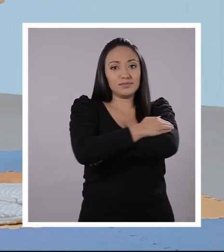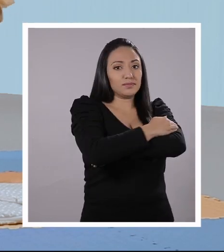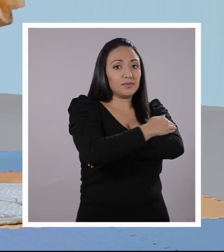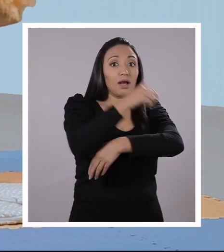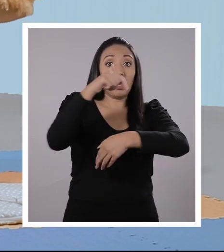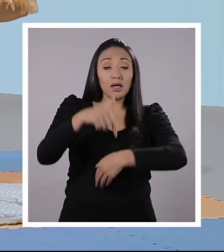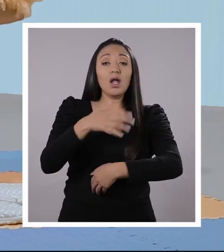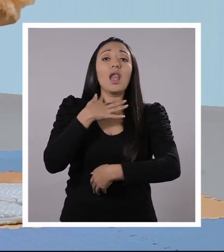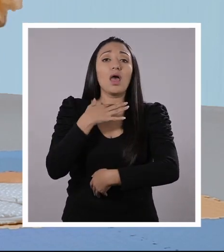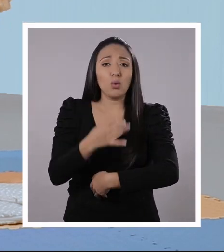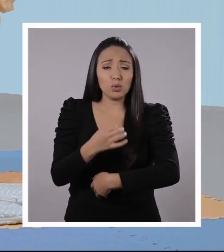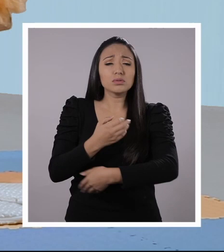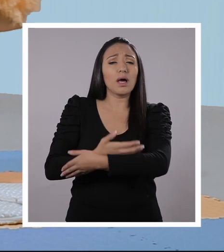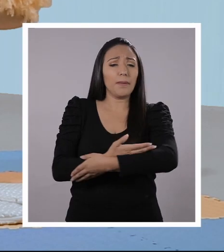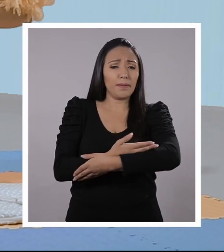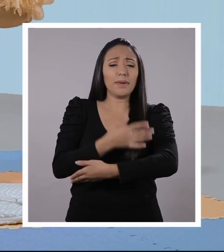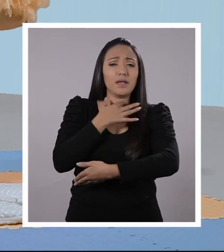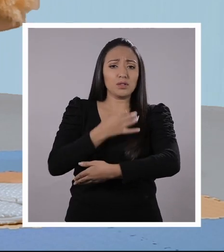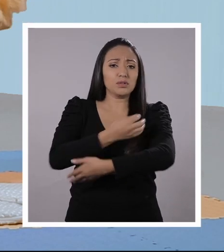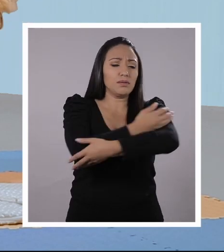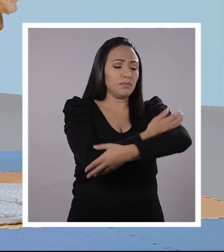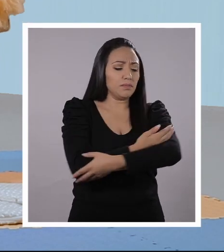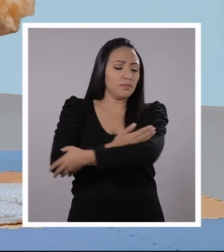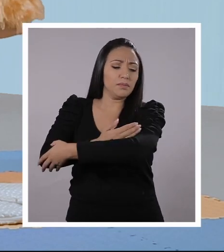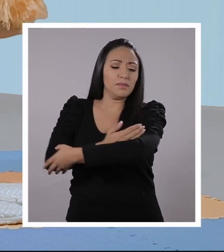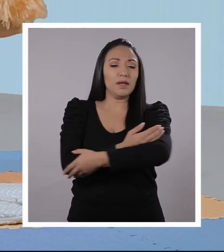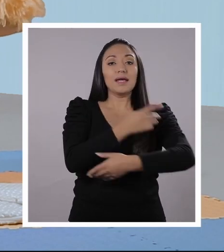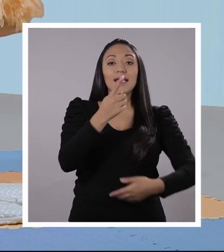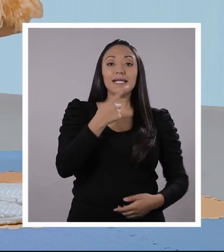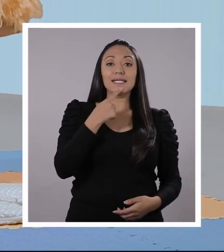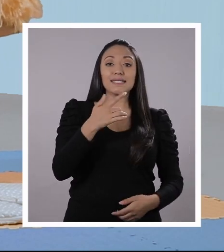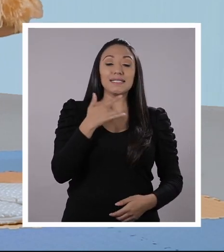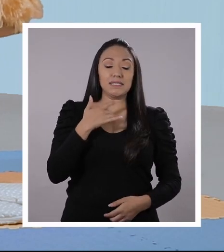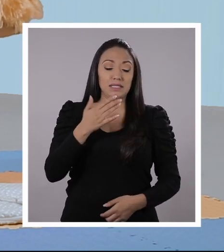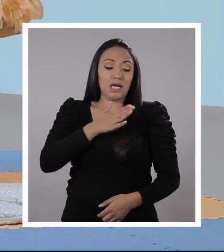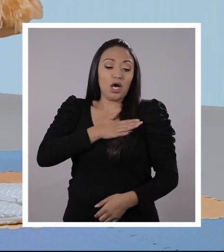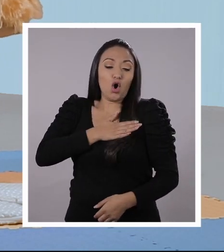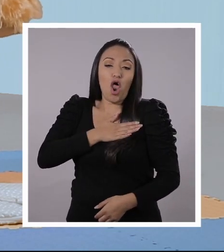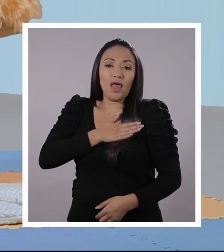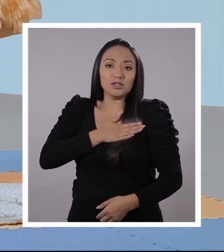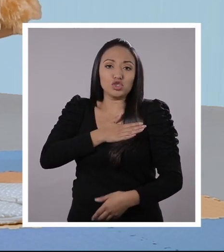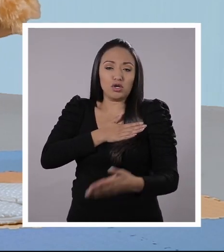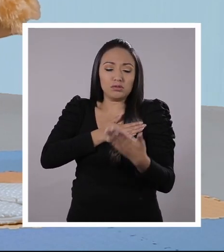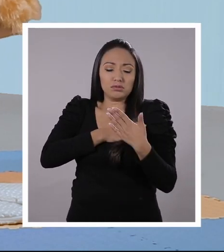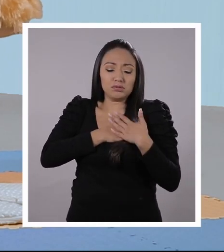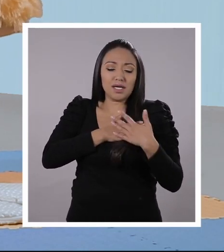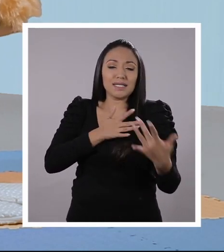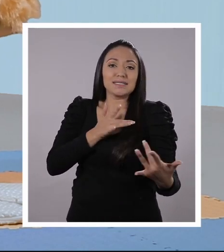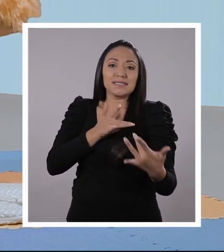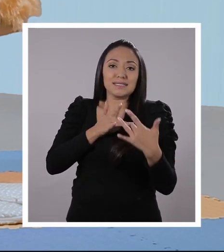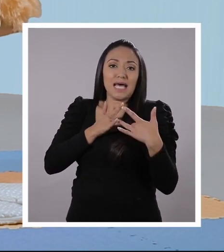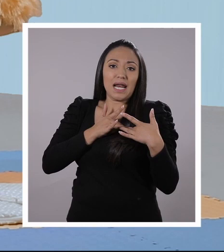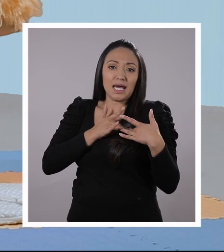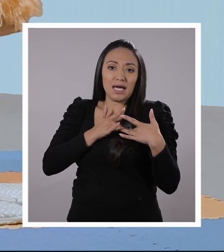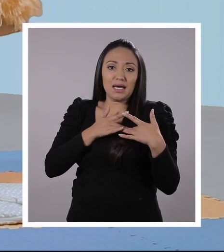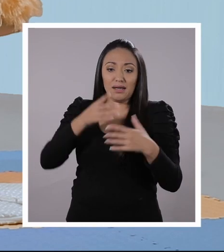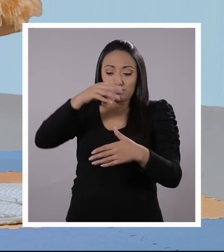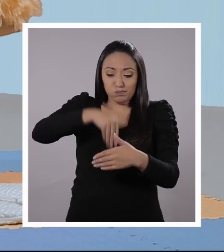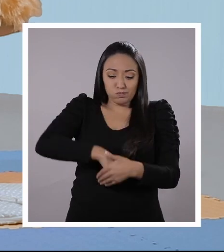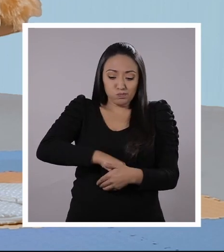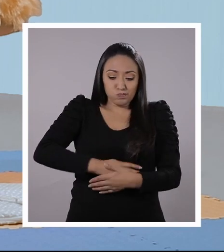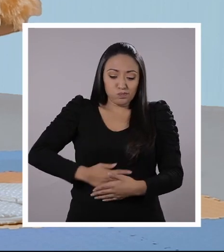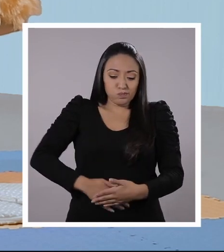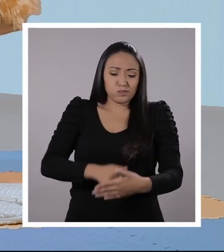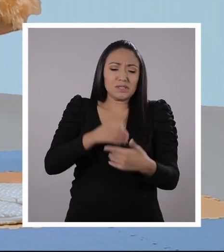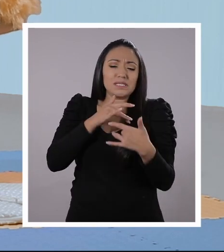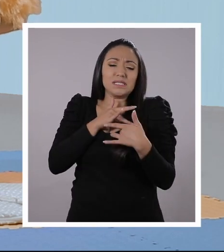otro. Esta es una posición que les encanta. ¿Sabes que dicen que les gusta mucho porque tiene la cercanía con tu corazón? Entonces, como estuvieron mucho